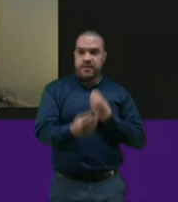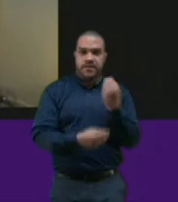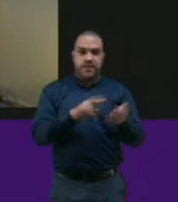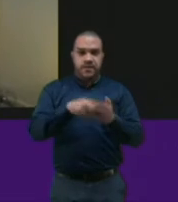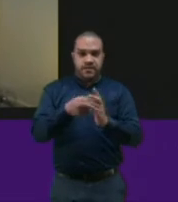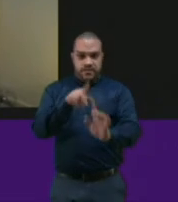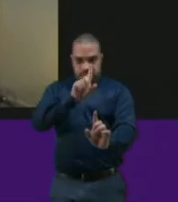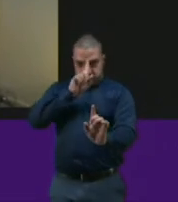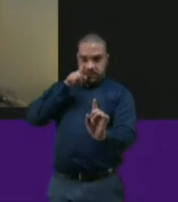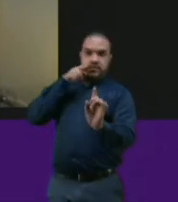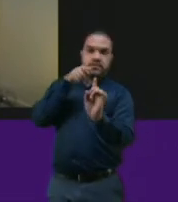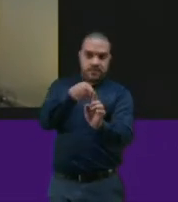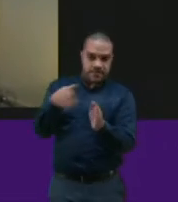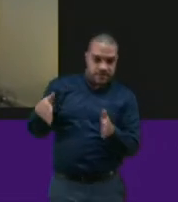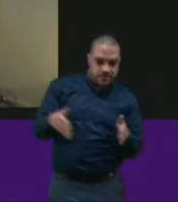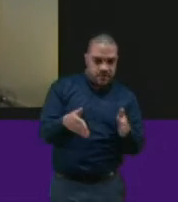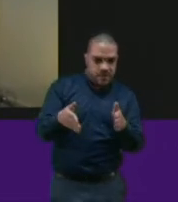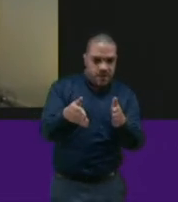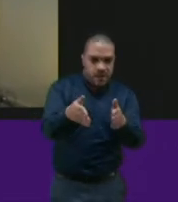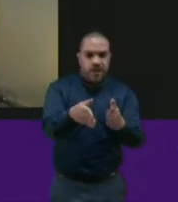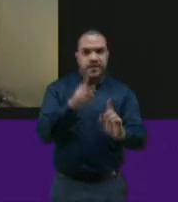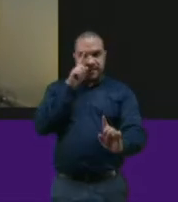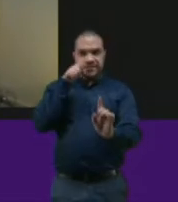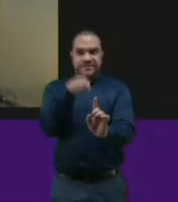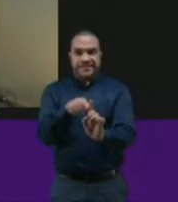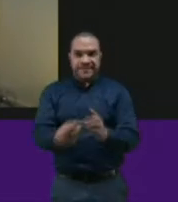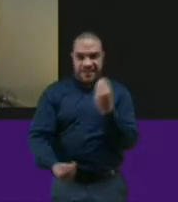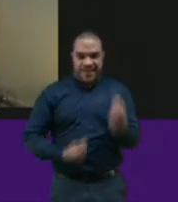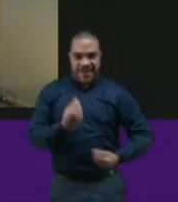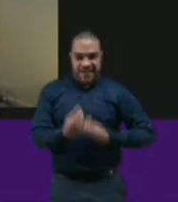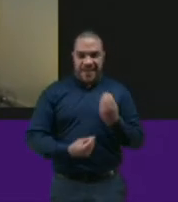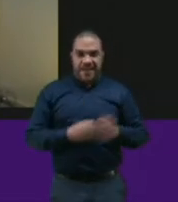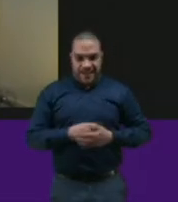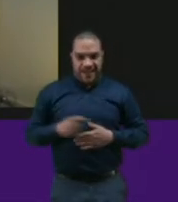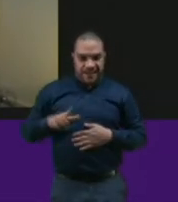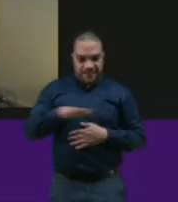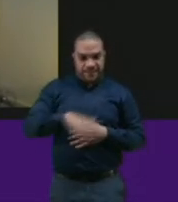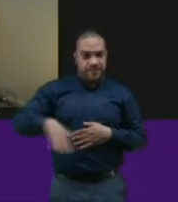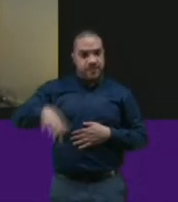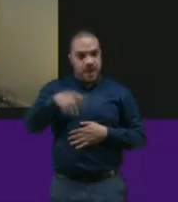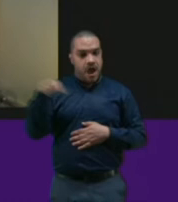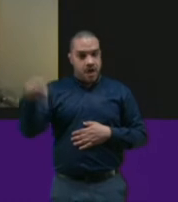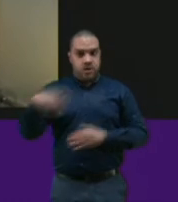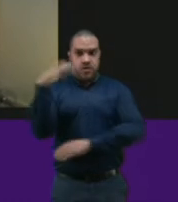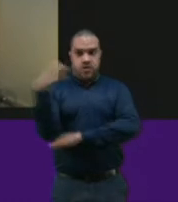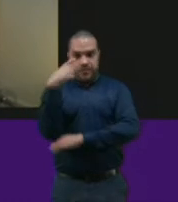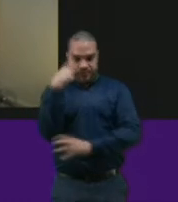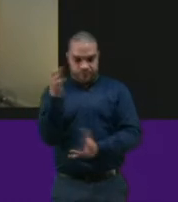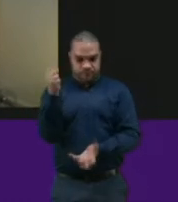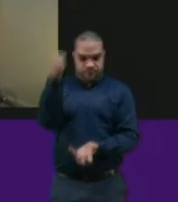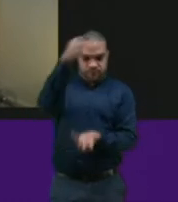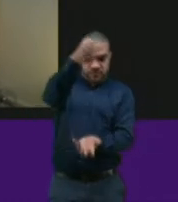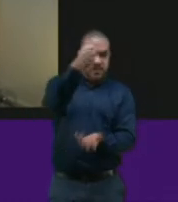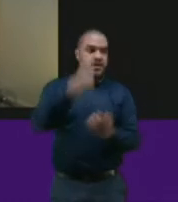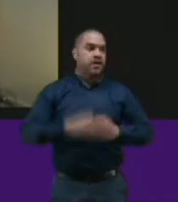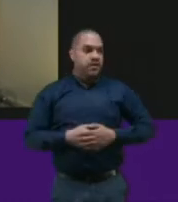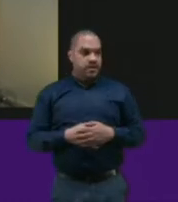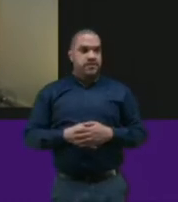súper valioso lo que se ha hecho en muchas cosas, en levantamiento de capital acá en Colombia, pero no necesariamente tiene que ser